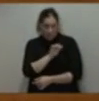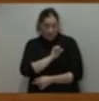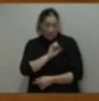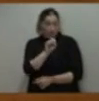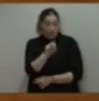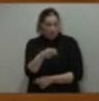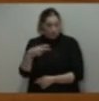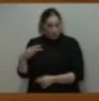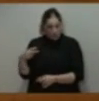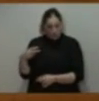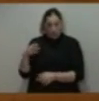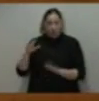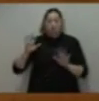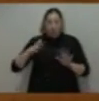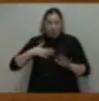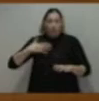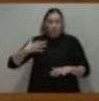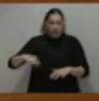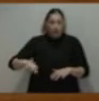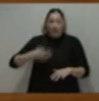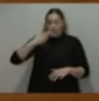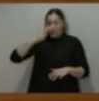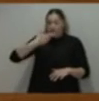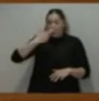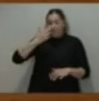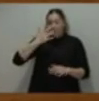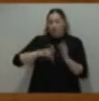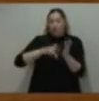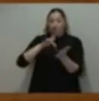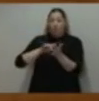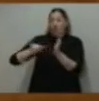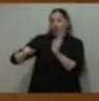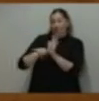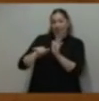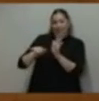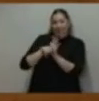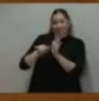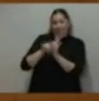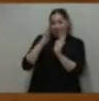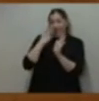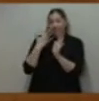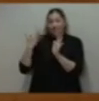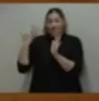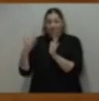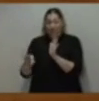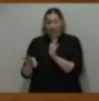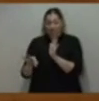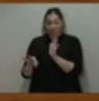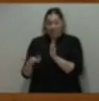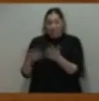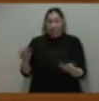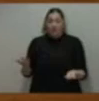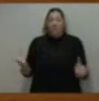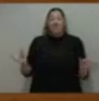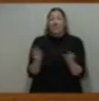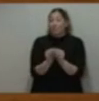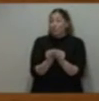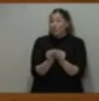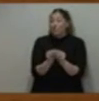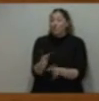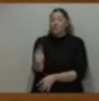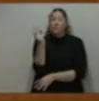algo que desde luego será muy interesante por la cercanía, como digo, tanto geográfica como económica del Estado francés. En resumen, las